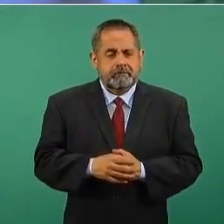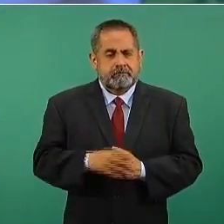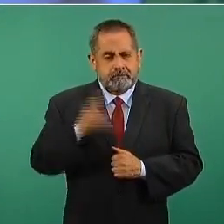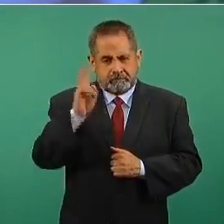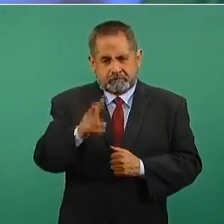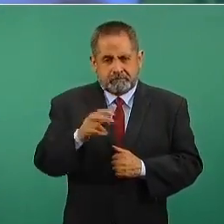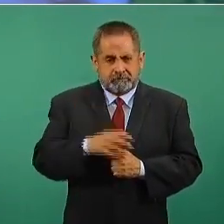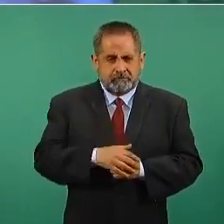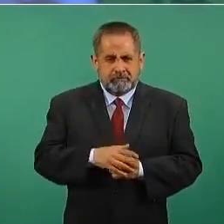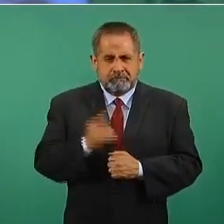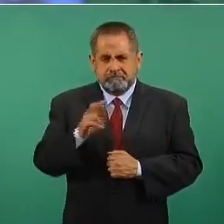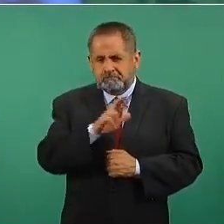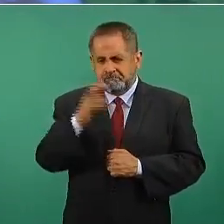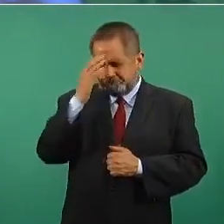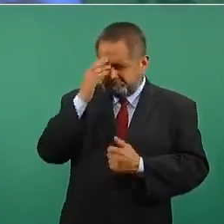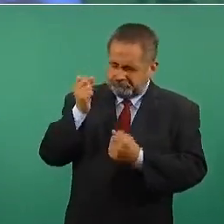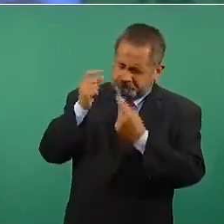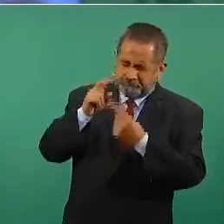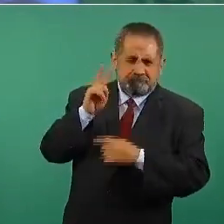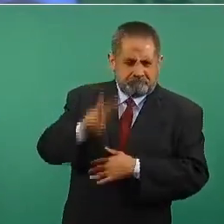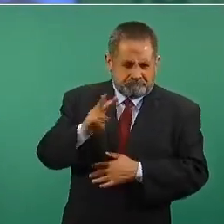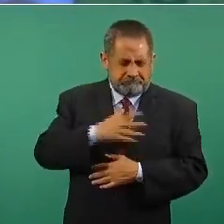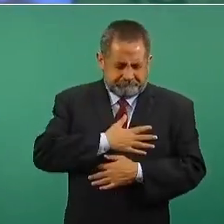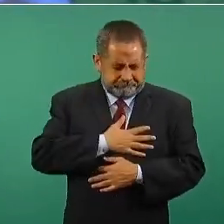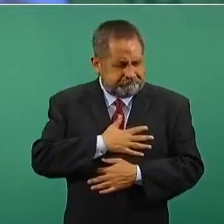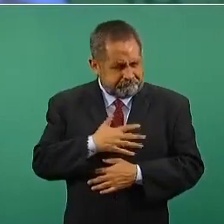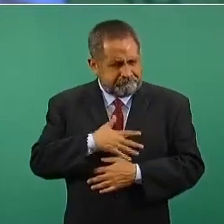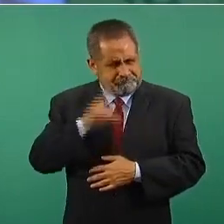expreso mi reconocimiento más sincero